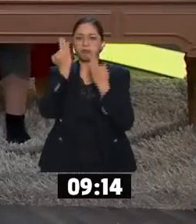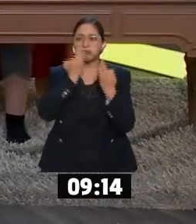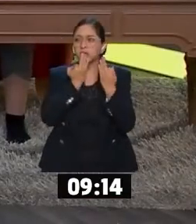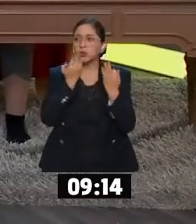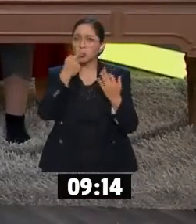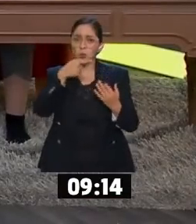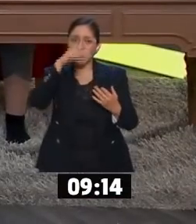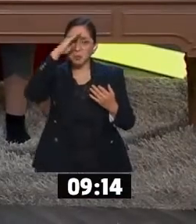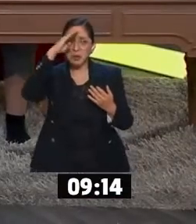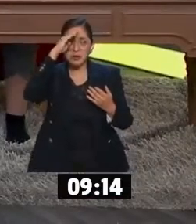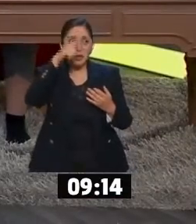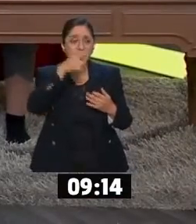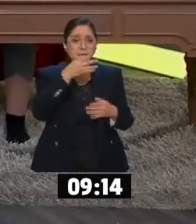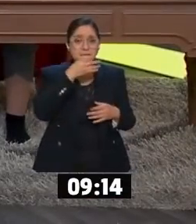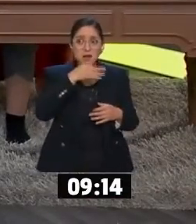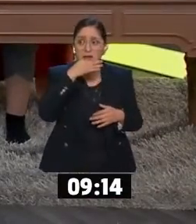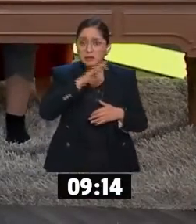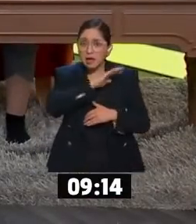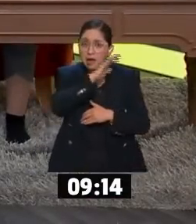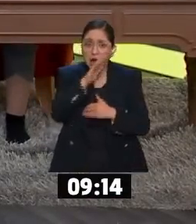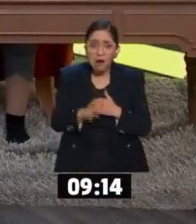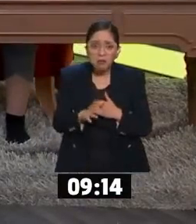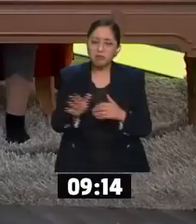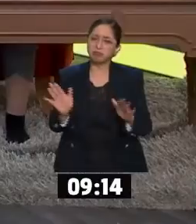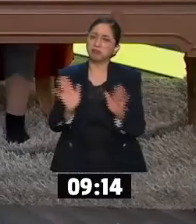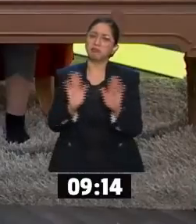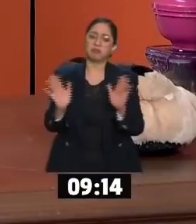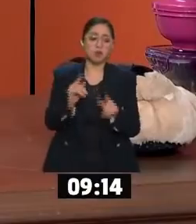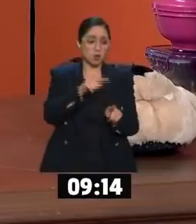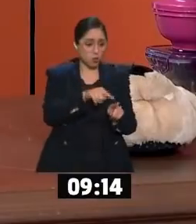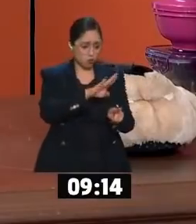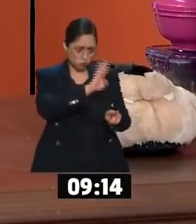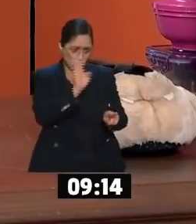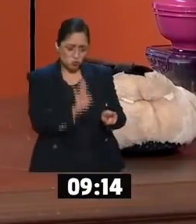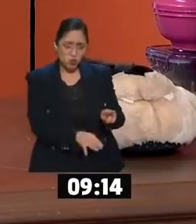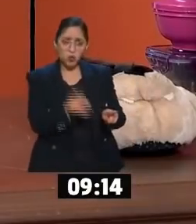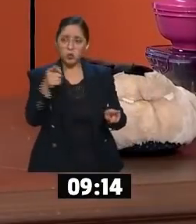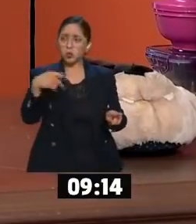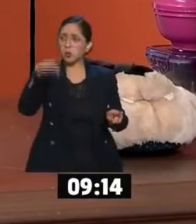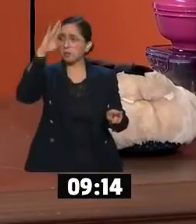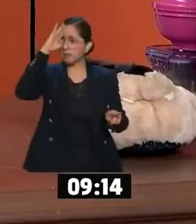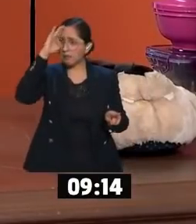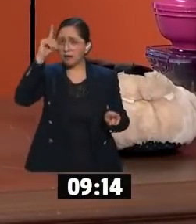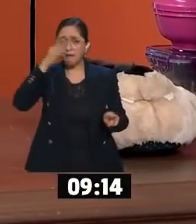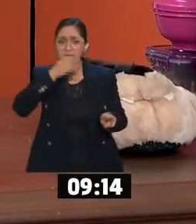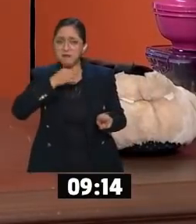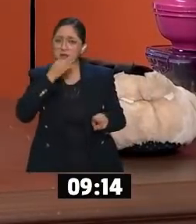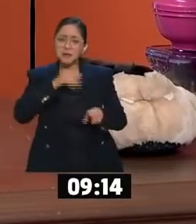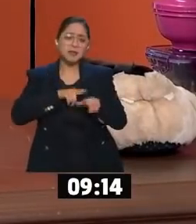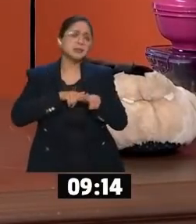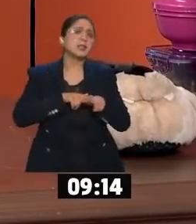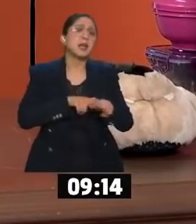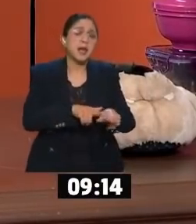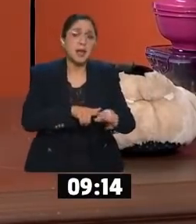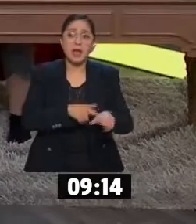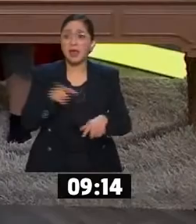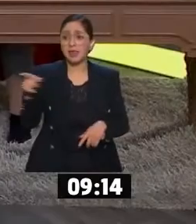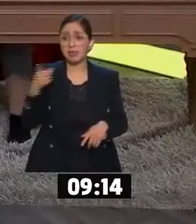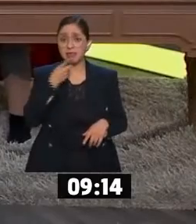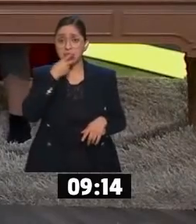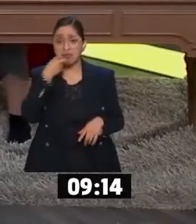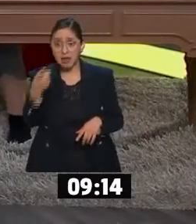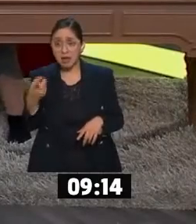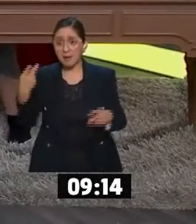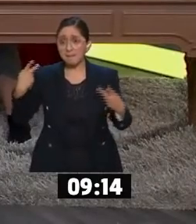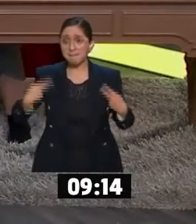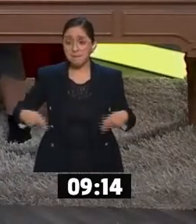acabó la fiesta. El señor querría que siguiéramos su fiesta. Y lo sentaron ahí. Porque él dijo, Al que se caiga le